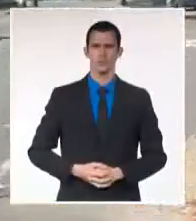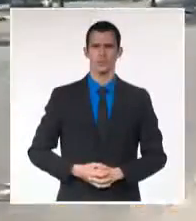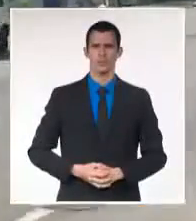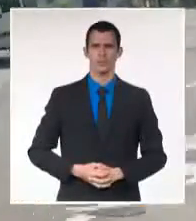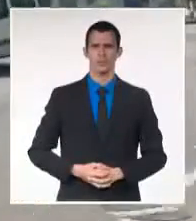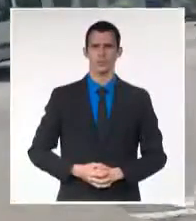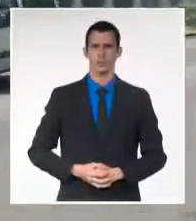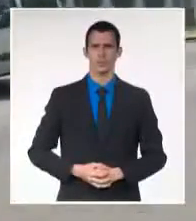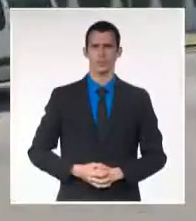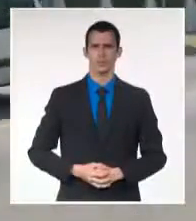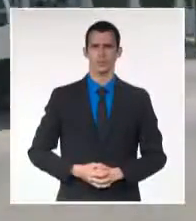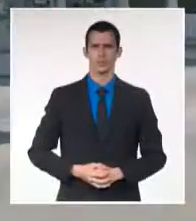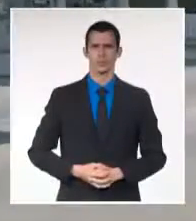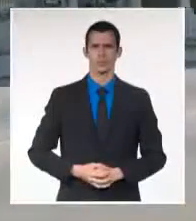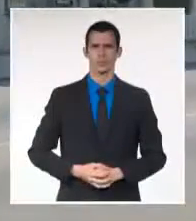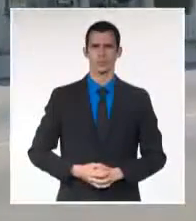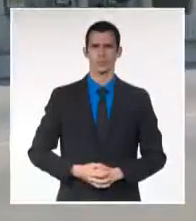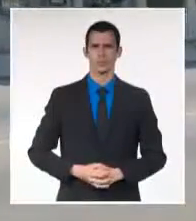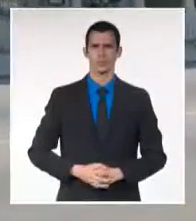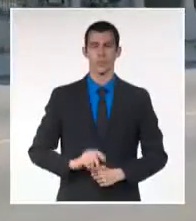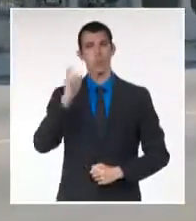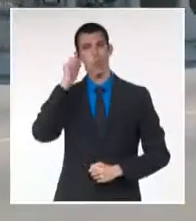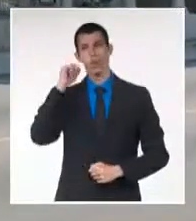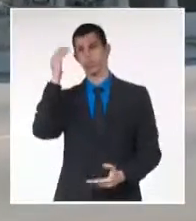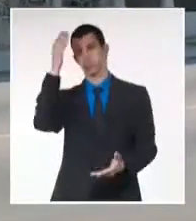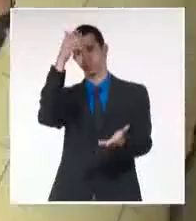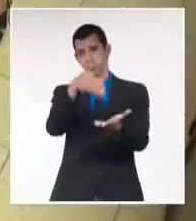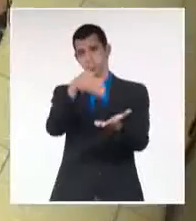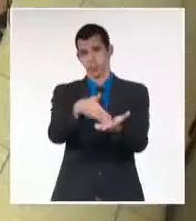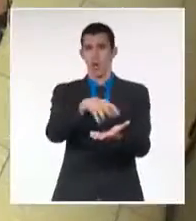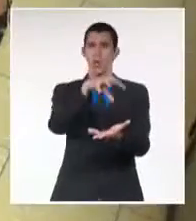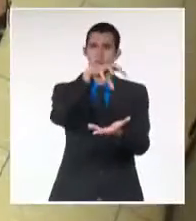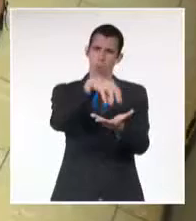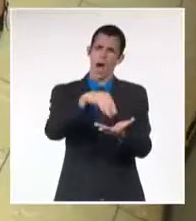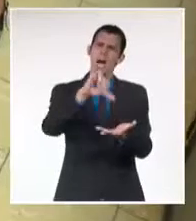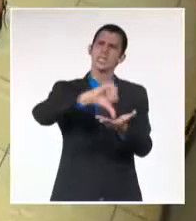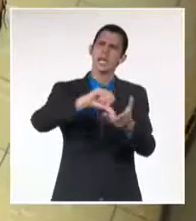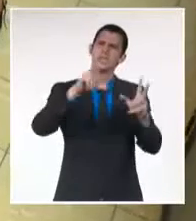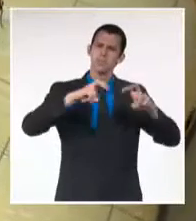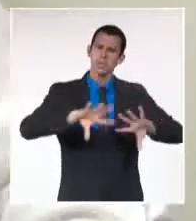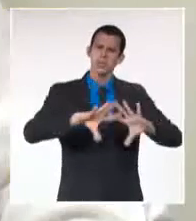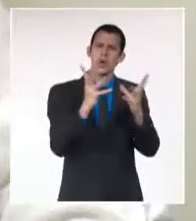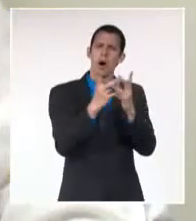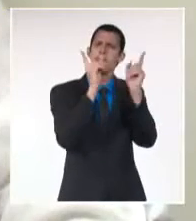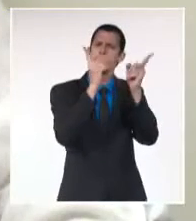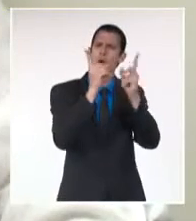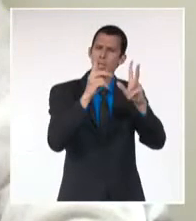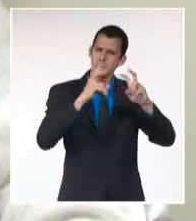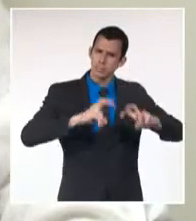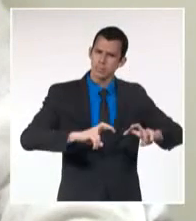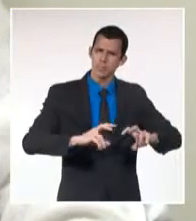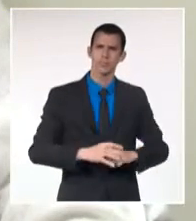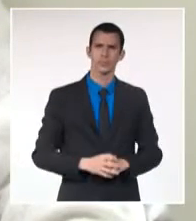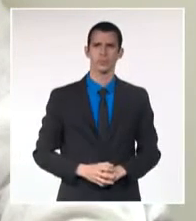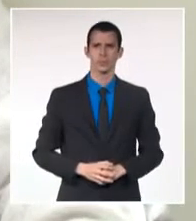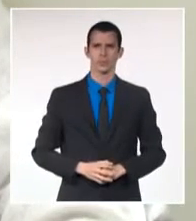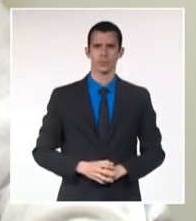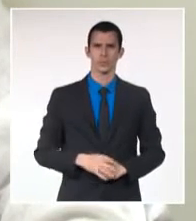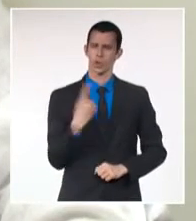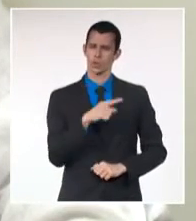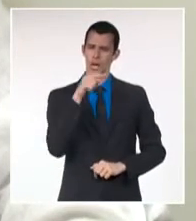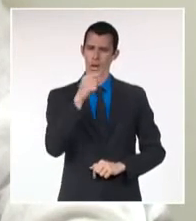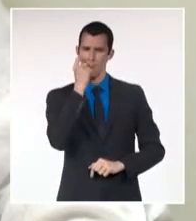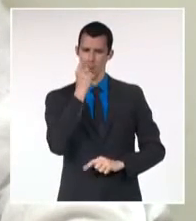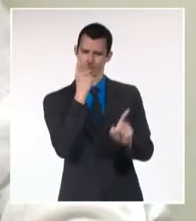Hasta el Centro de Investigaciones de Política Internacional, CIPI, en La Habana, llegamos para conocer y ampliar los contextos acerca